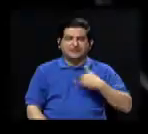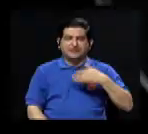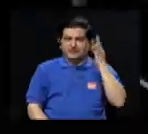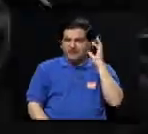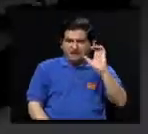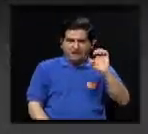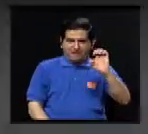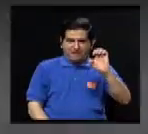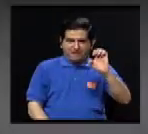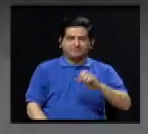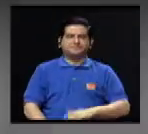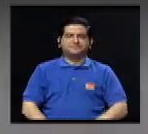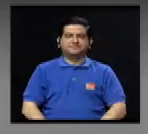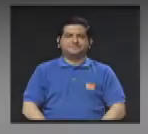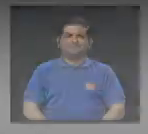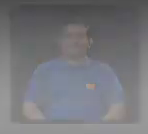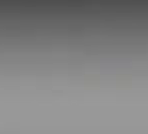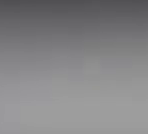Esperanza.